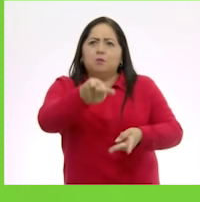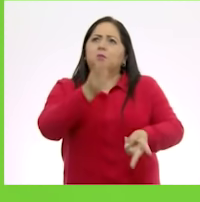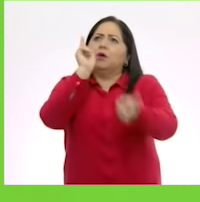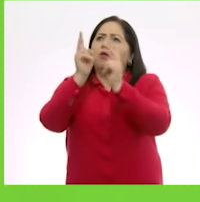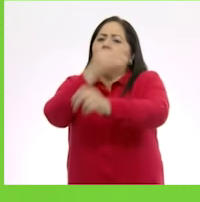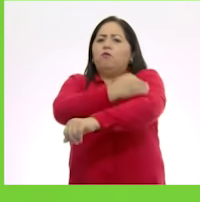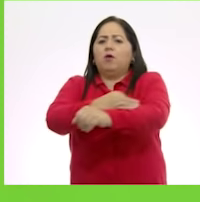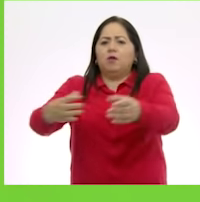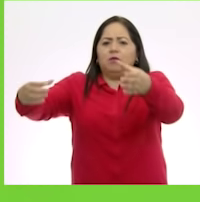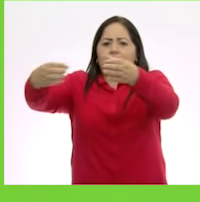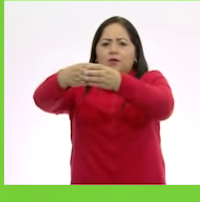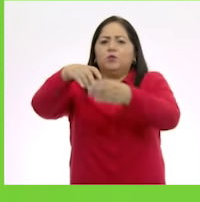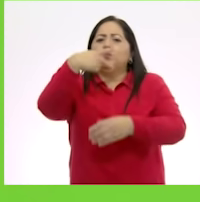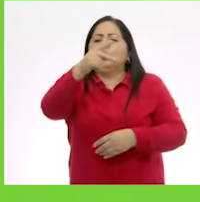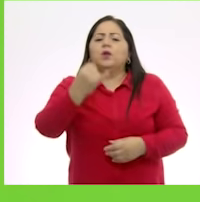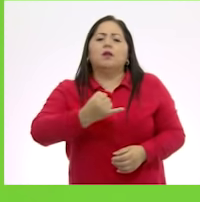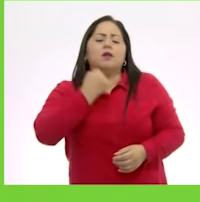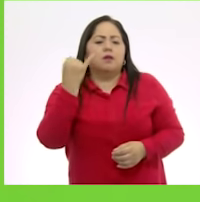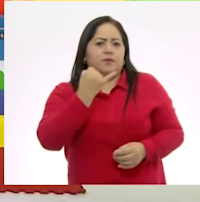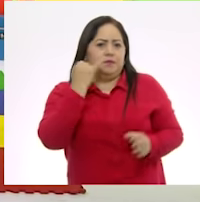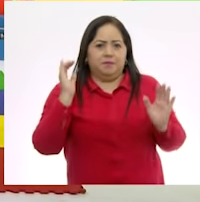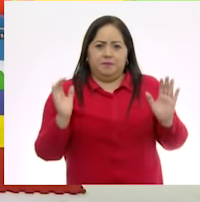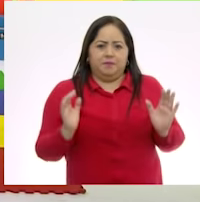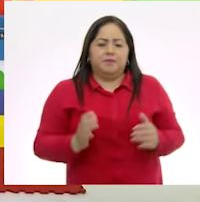con tu familia en tu lengua materna.